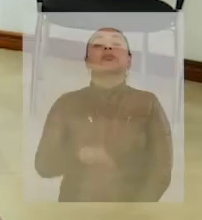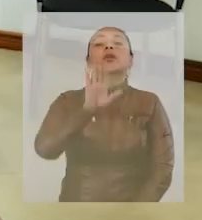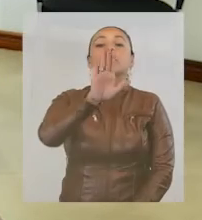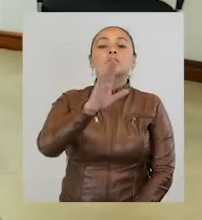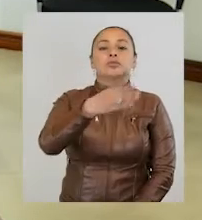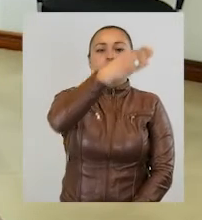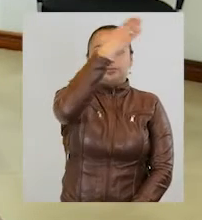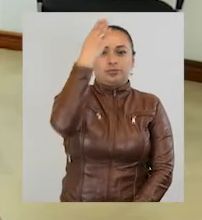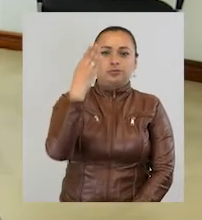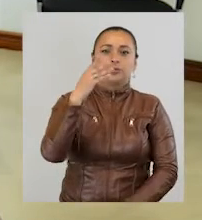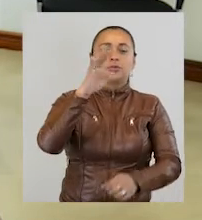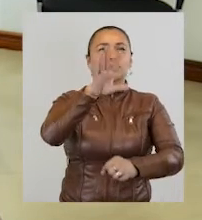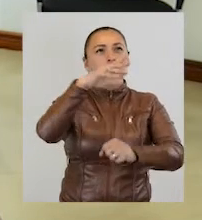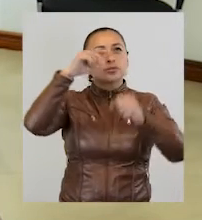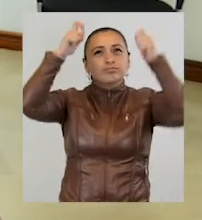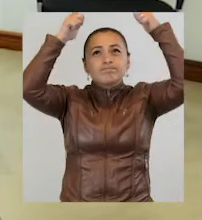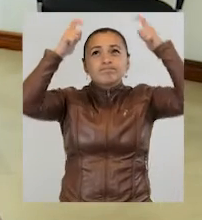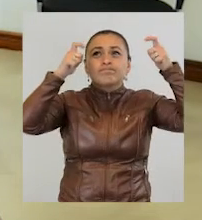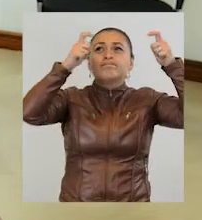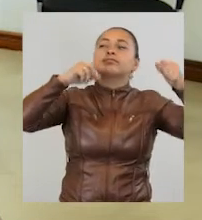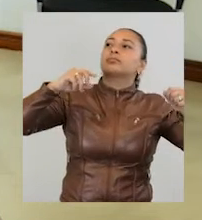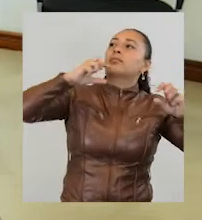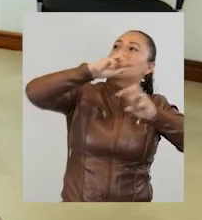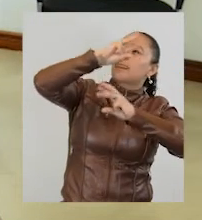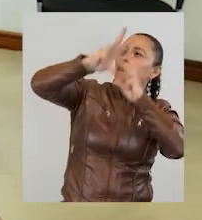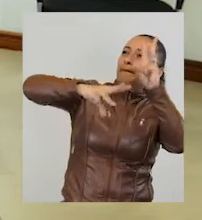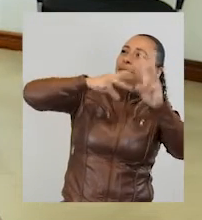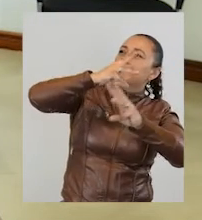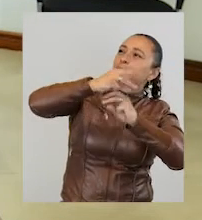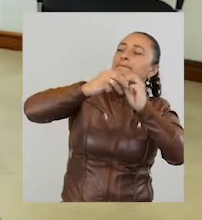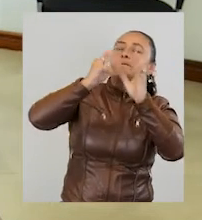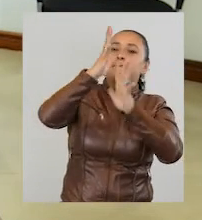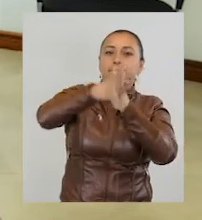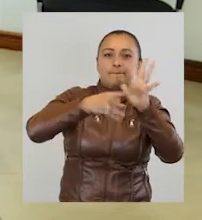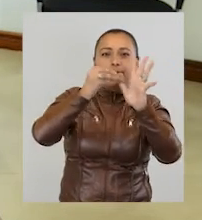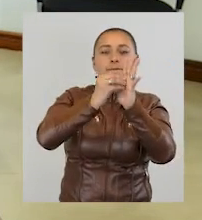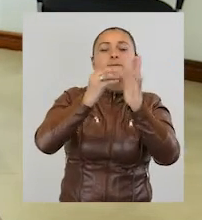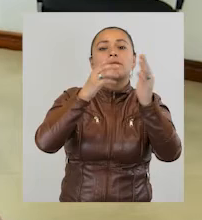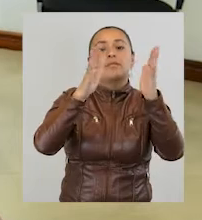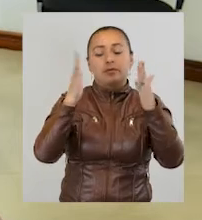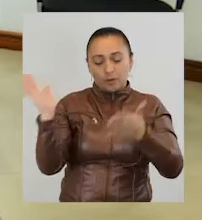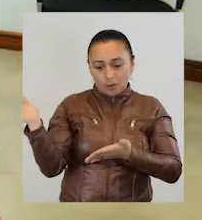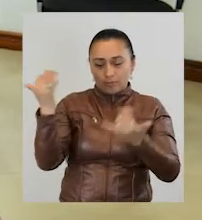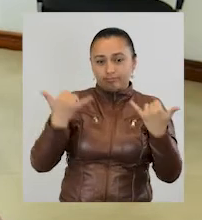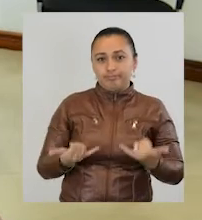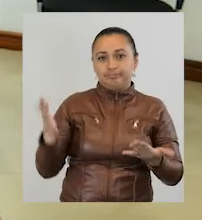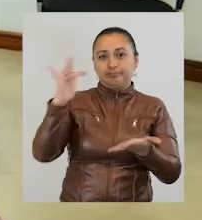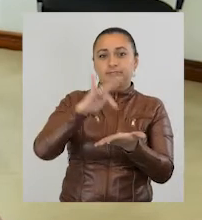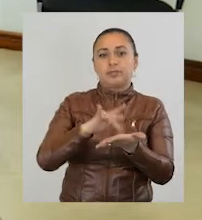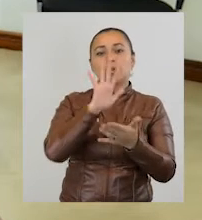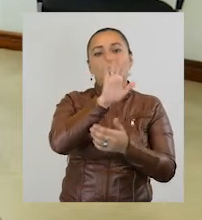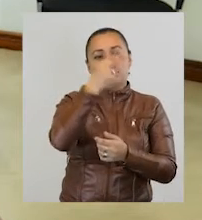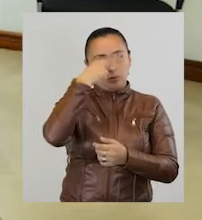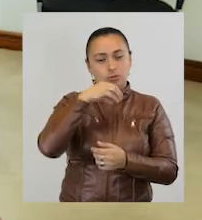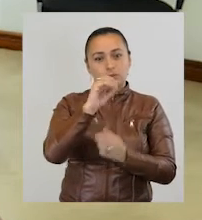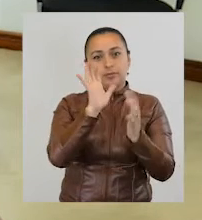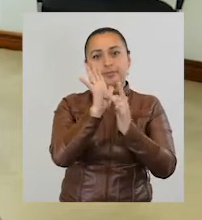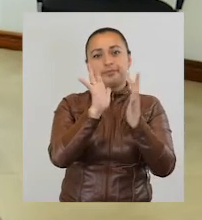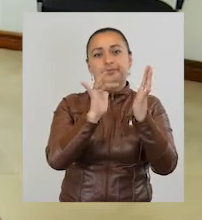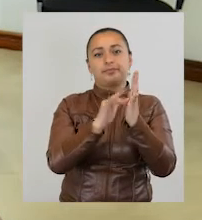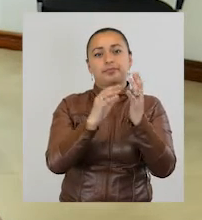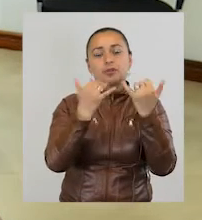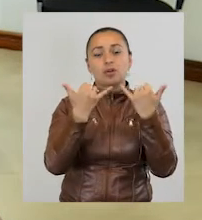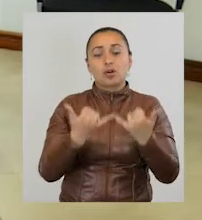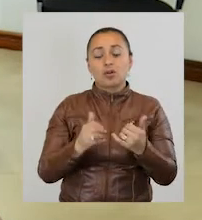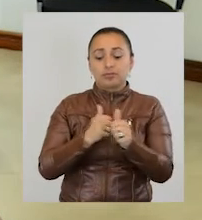A ti pues, Padre, que gobiernas el universo, te bendecimos por Jesucristo, tu Hijo, que ha venido en tu nombre. Él es la palabra que nos salva,